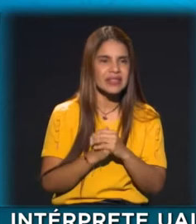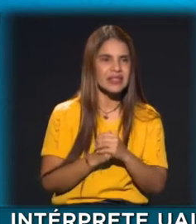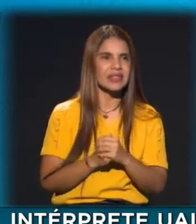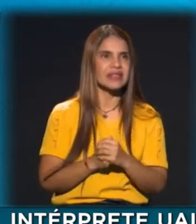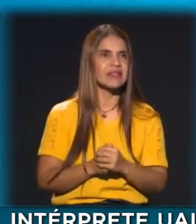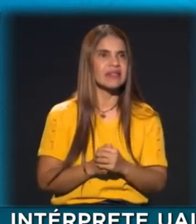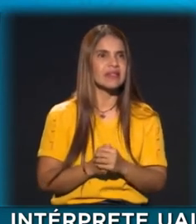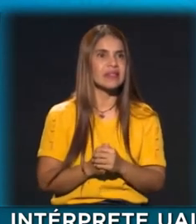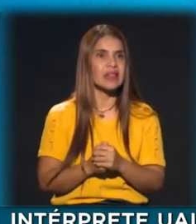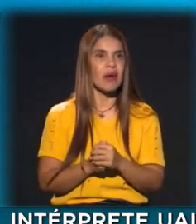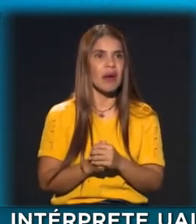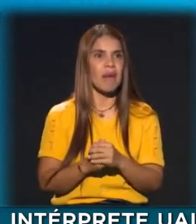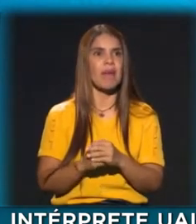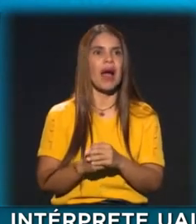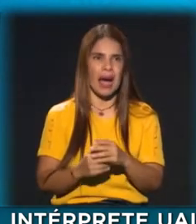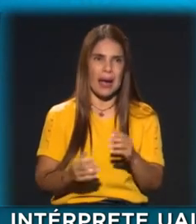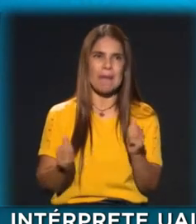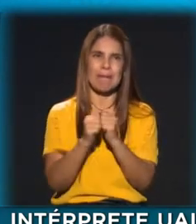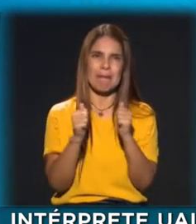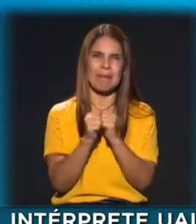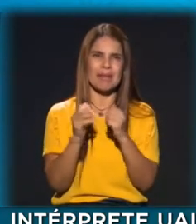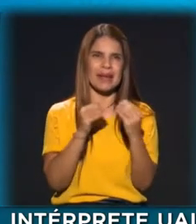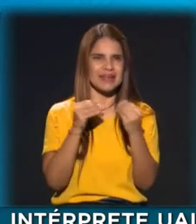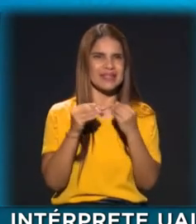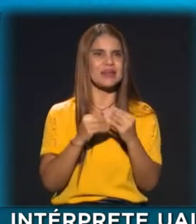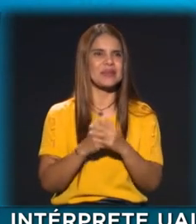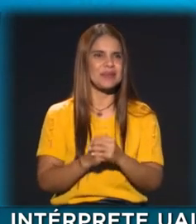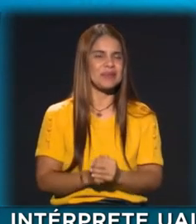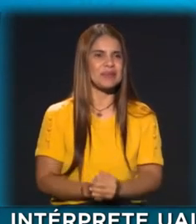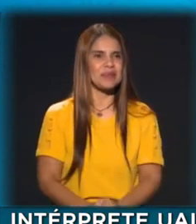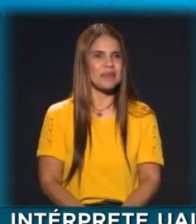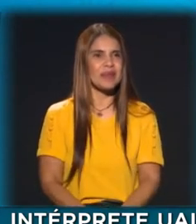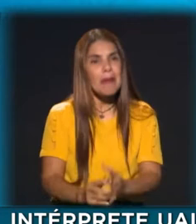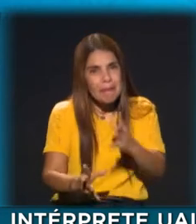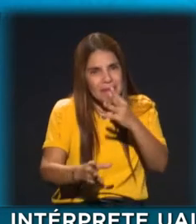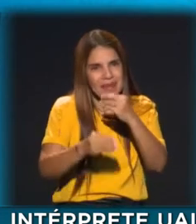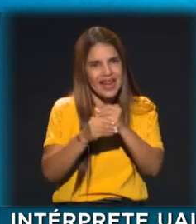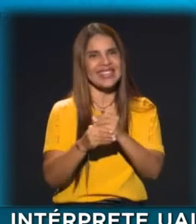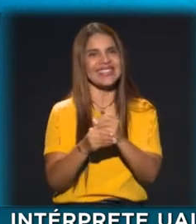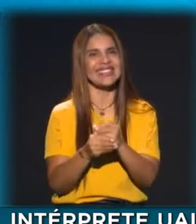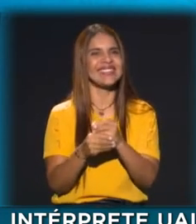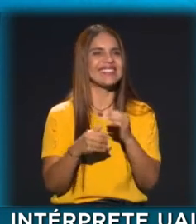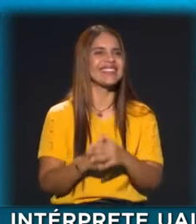está bien, esto es plástico, más plástico,